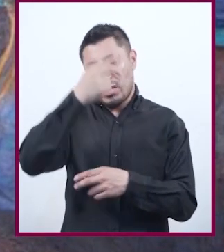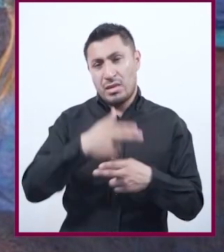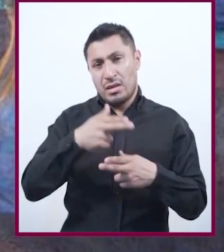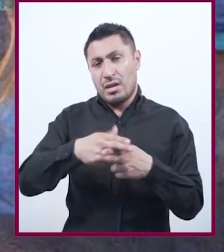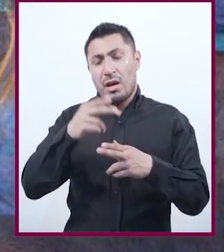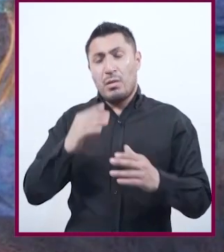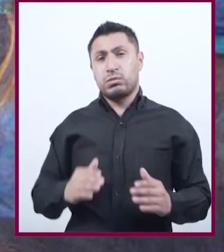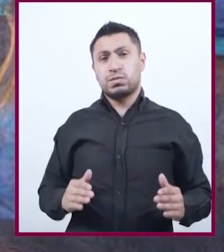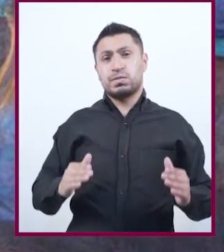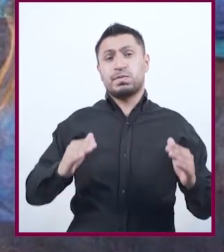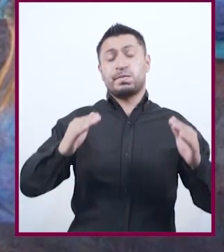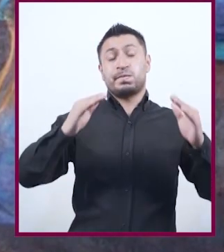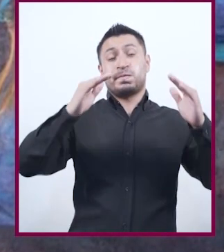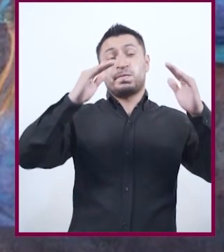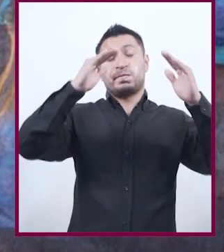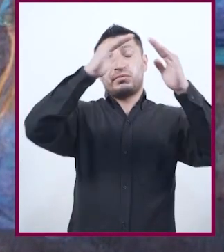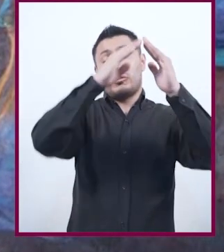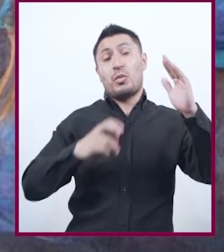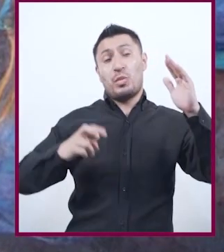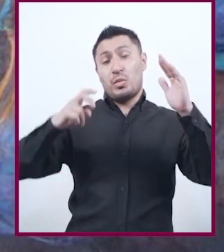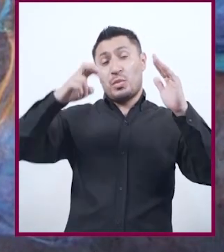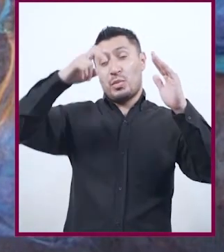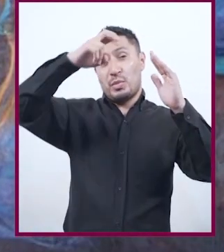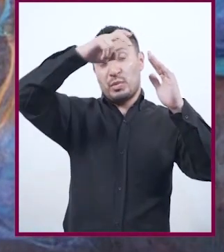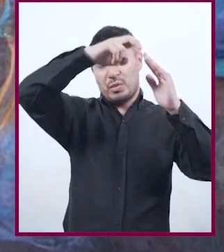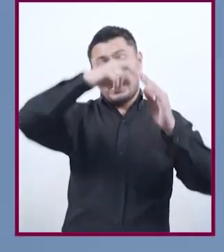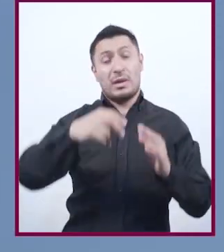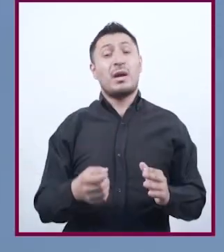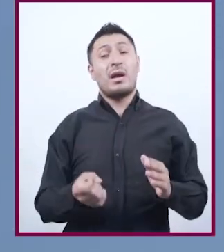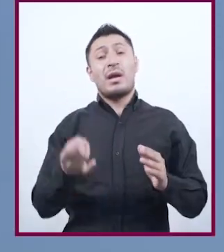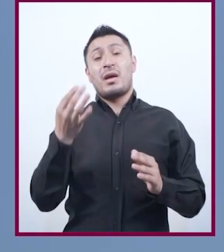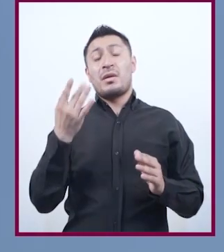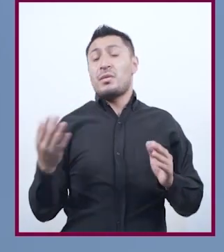lo más alto del Cerro de la Estrella. En el camino